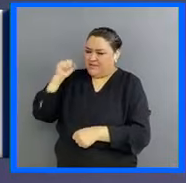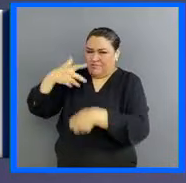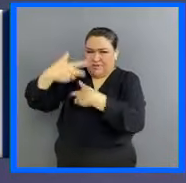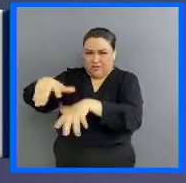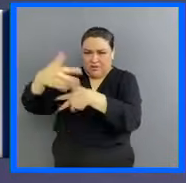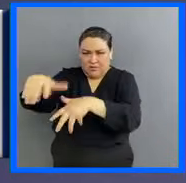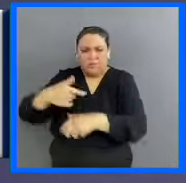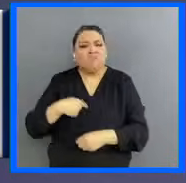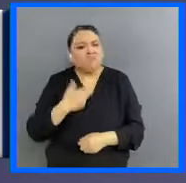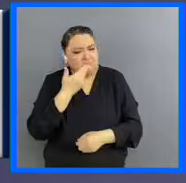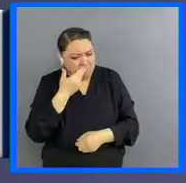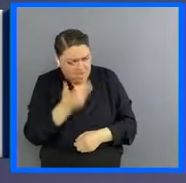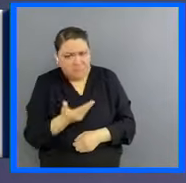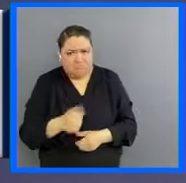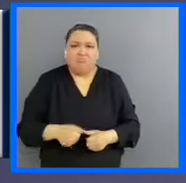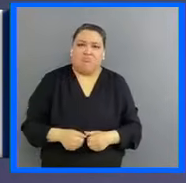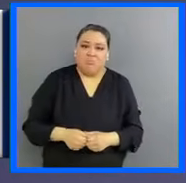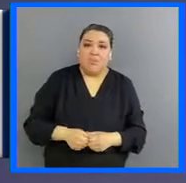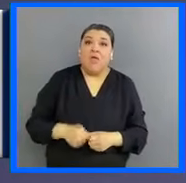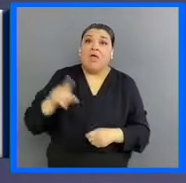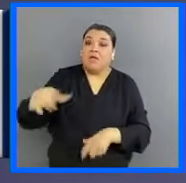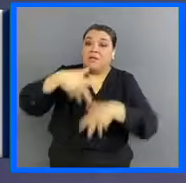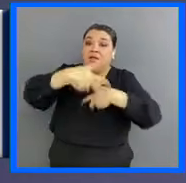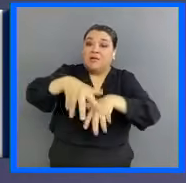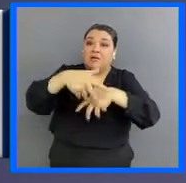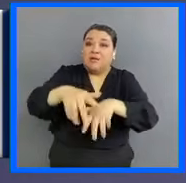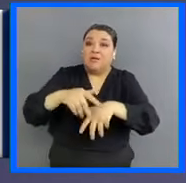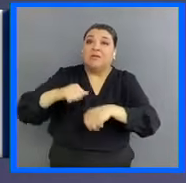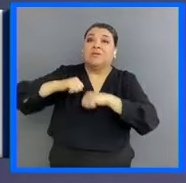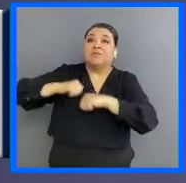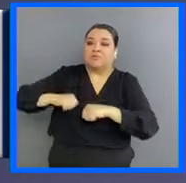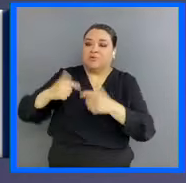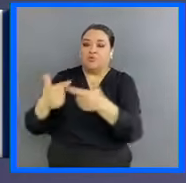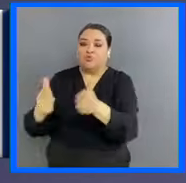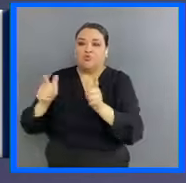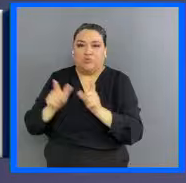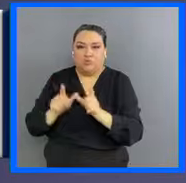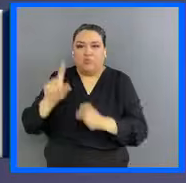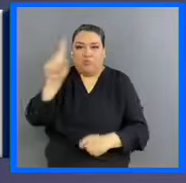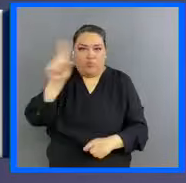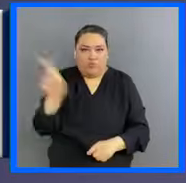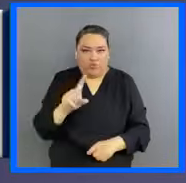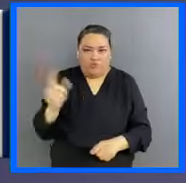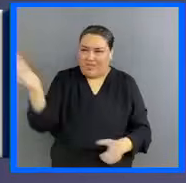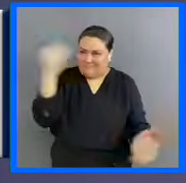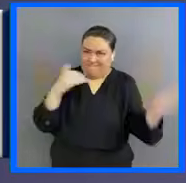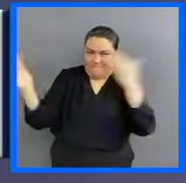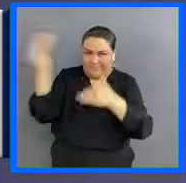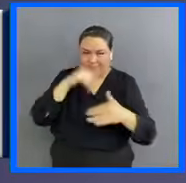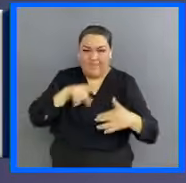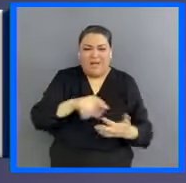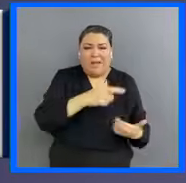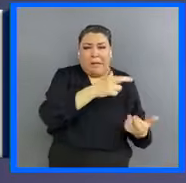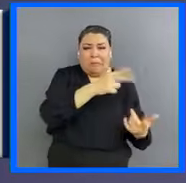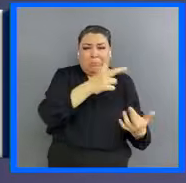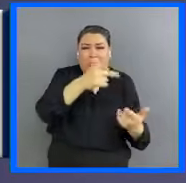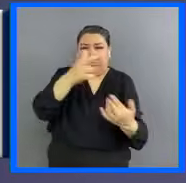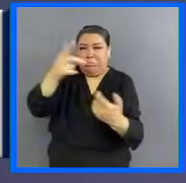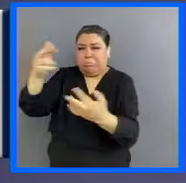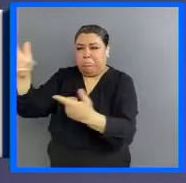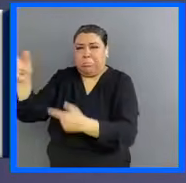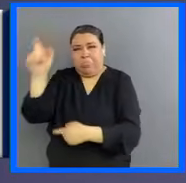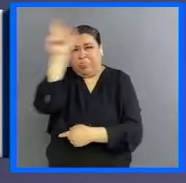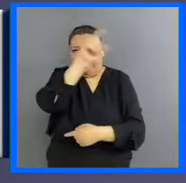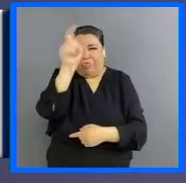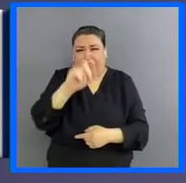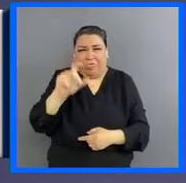Guadalajara. La marcha, convocada por la denominada Generación Z, dejó destrozos y actos vandálicos en el Palacio de Gobierno,